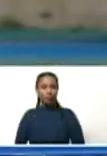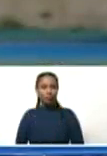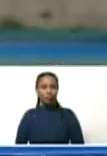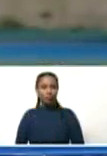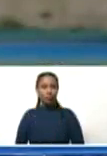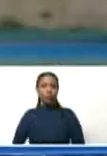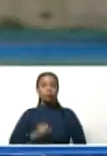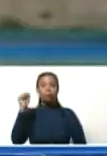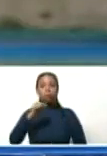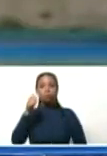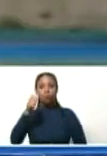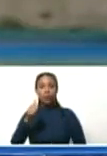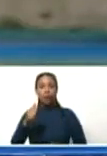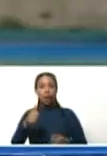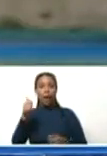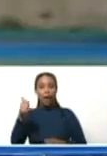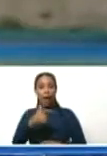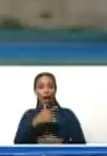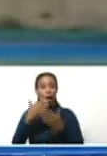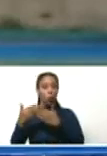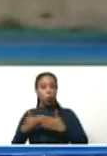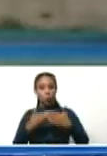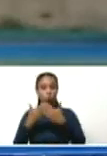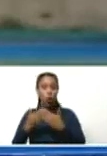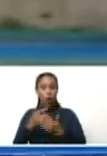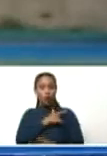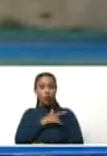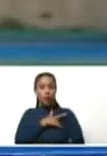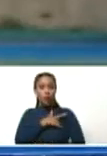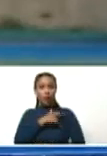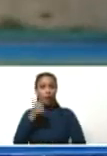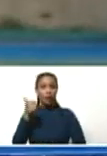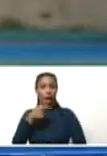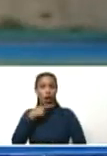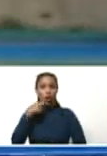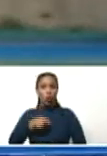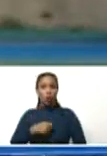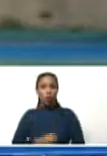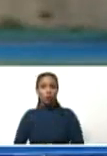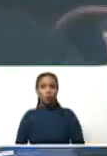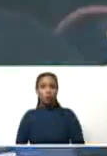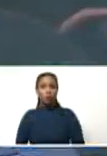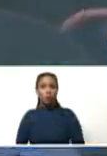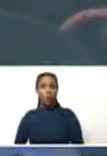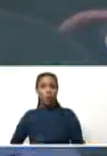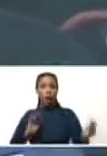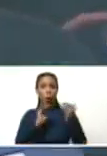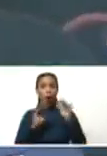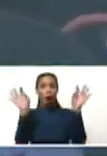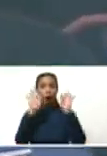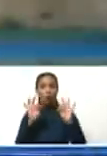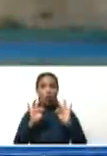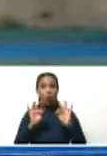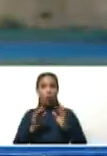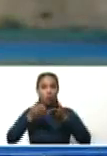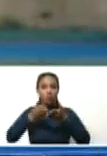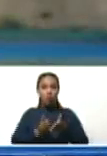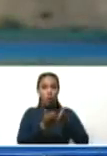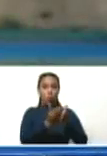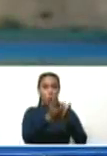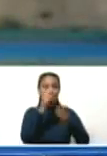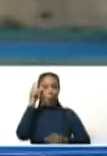Correcto, estudió en la Universidad Estatal de Moscú. Igualmente el teniente de navío